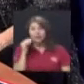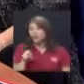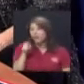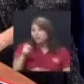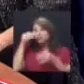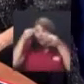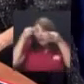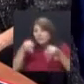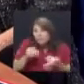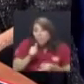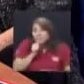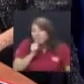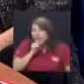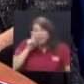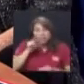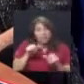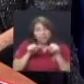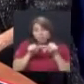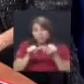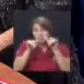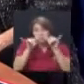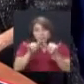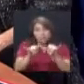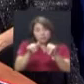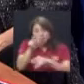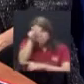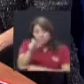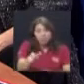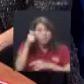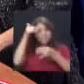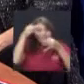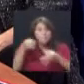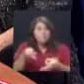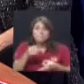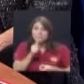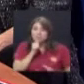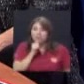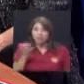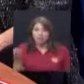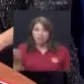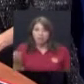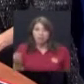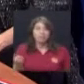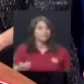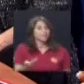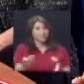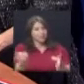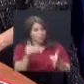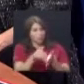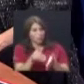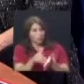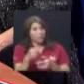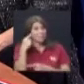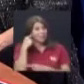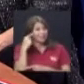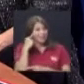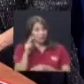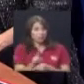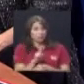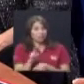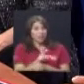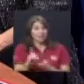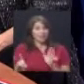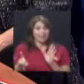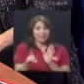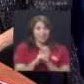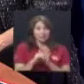por supuesto interesante que de nuevo ahora sea pensando en hacer uso de los derechos reproductivos y